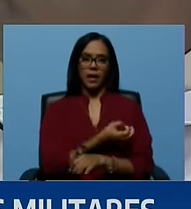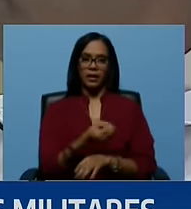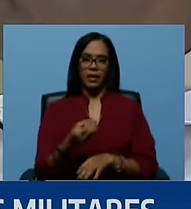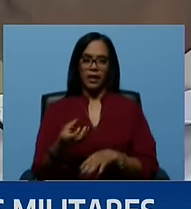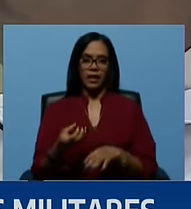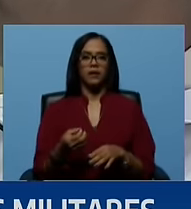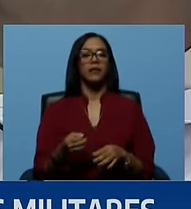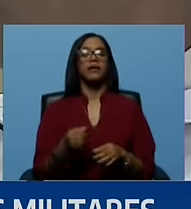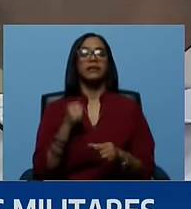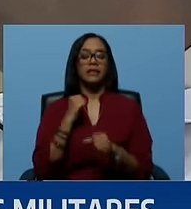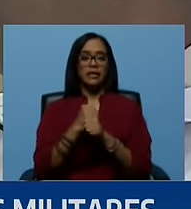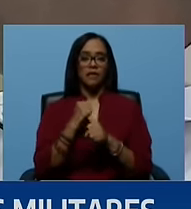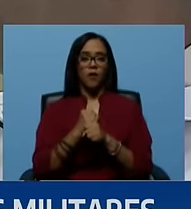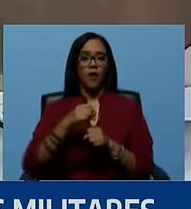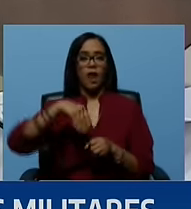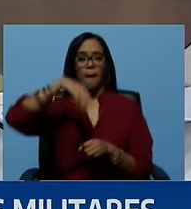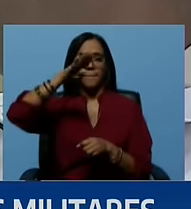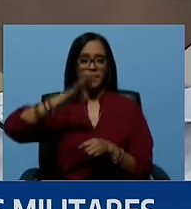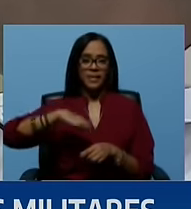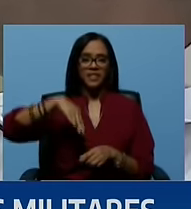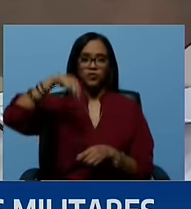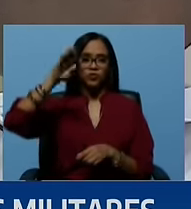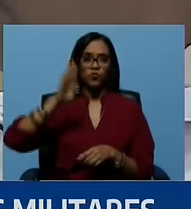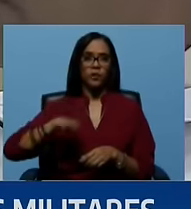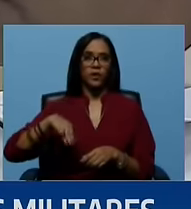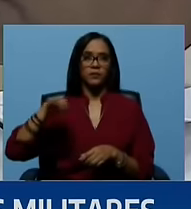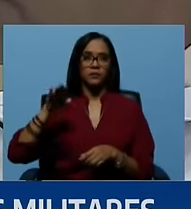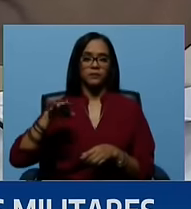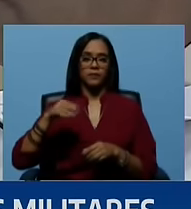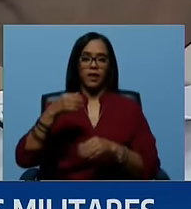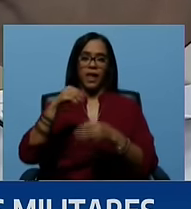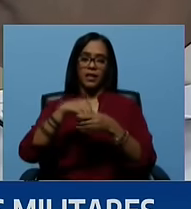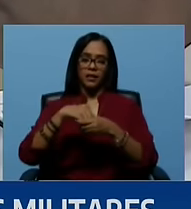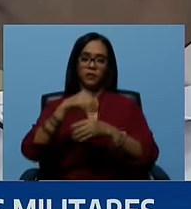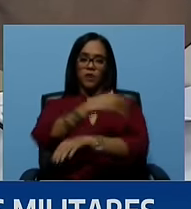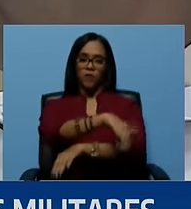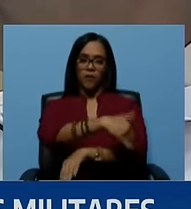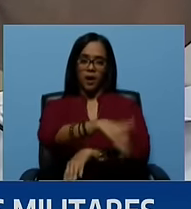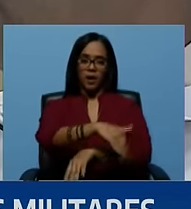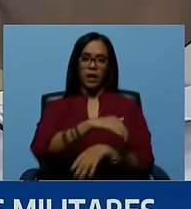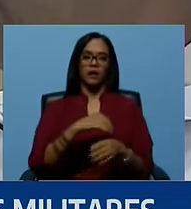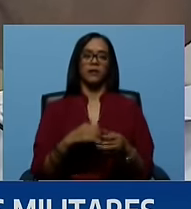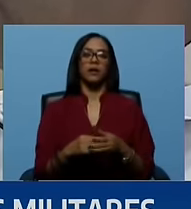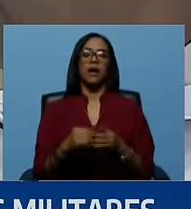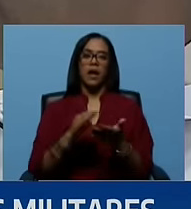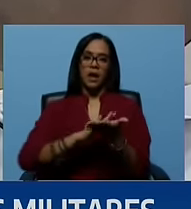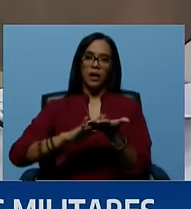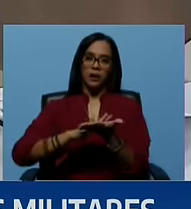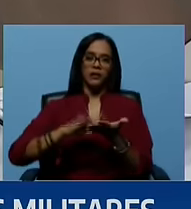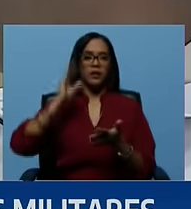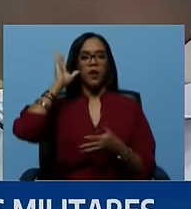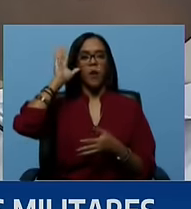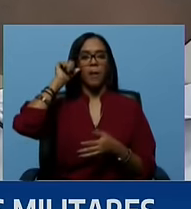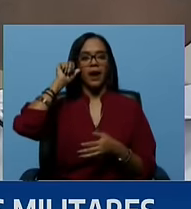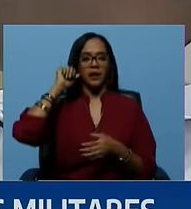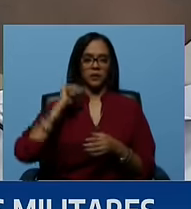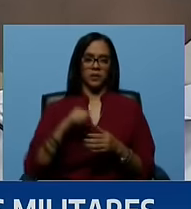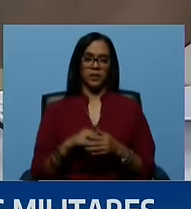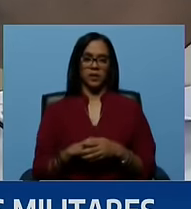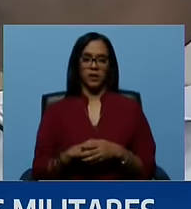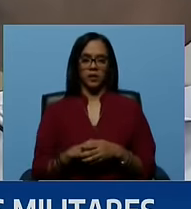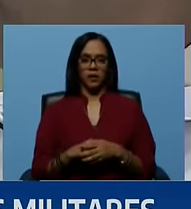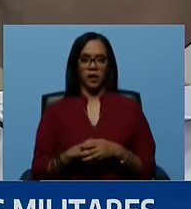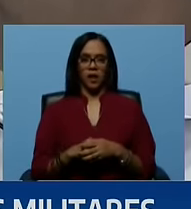se trabajó la pintura interna y externa la restauración de los baños